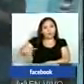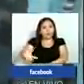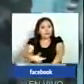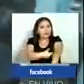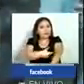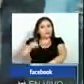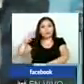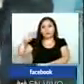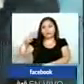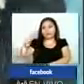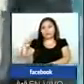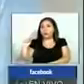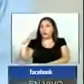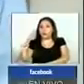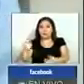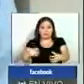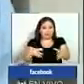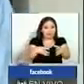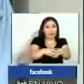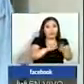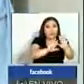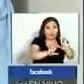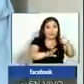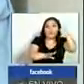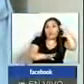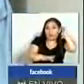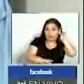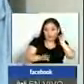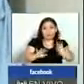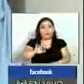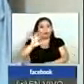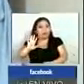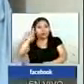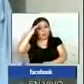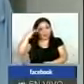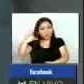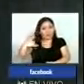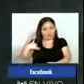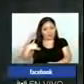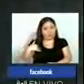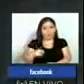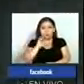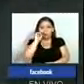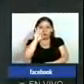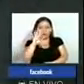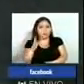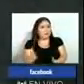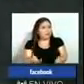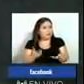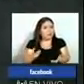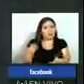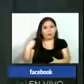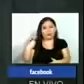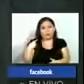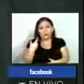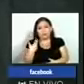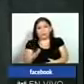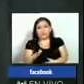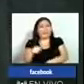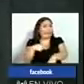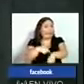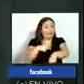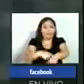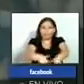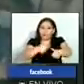Tecla, de los cuales 10 son hombres y 5 mujeres. Las autoridades destacaron que las personas consultaron a